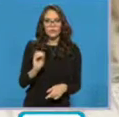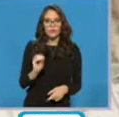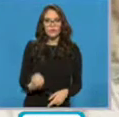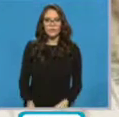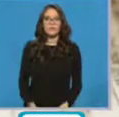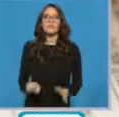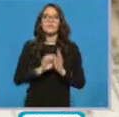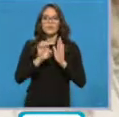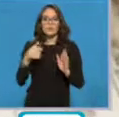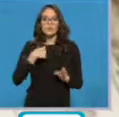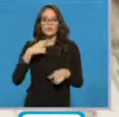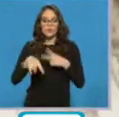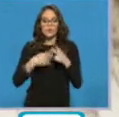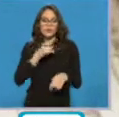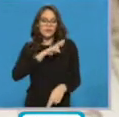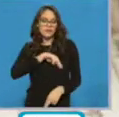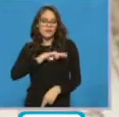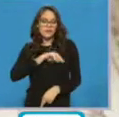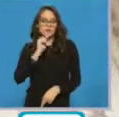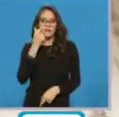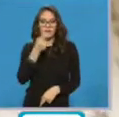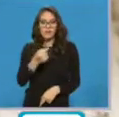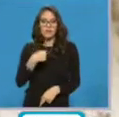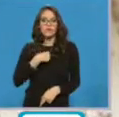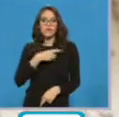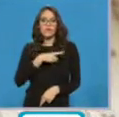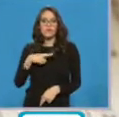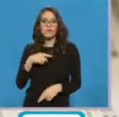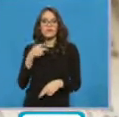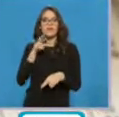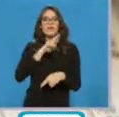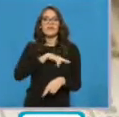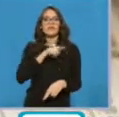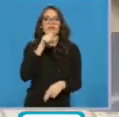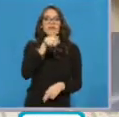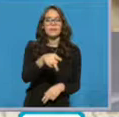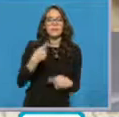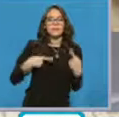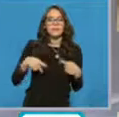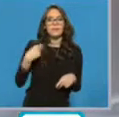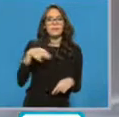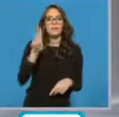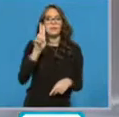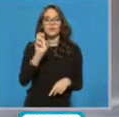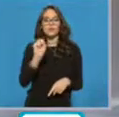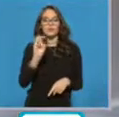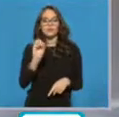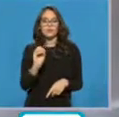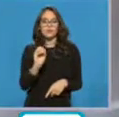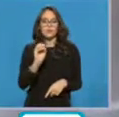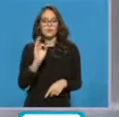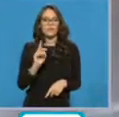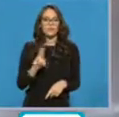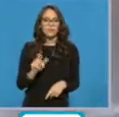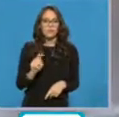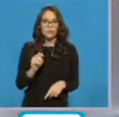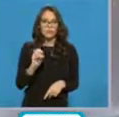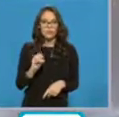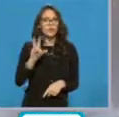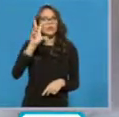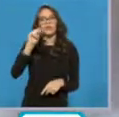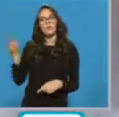tú vas a rentar algo, se lo tienes que rentar al usufructuario y no al propietario. Porque el usufructuario, si tú le rentas al